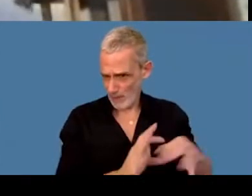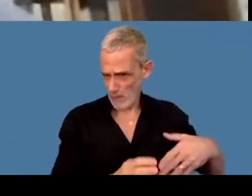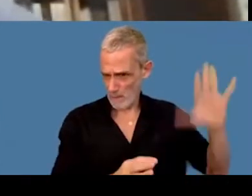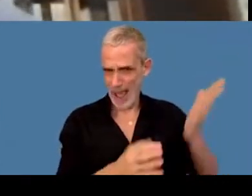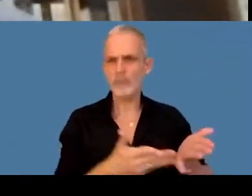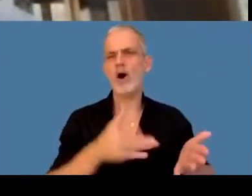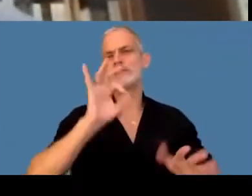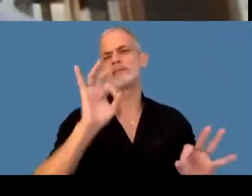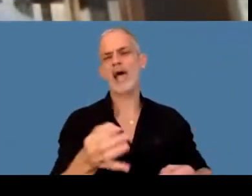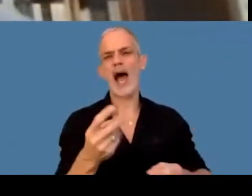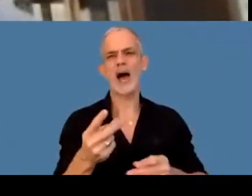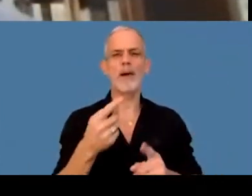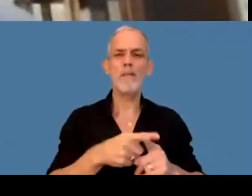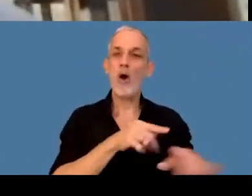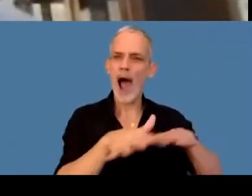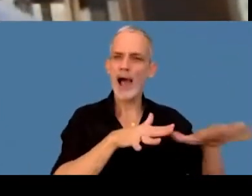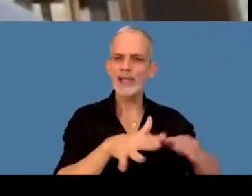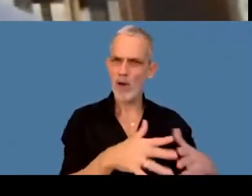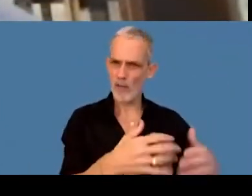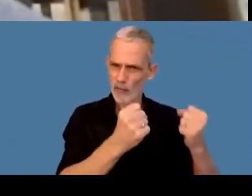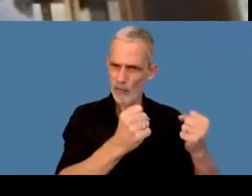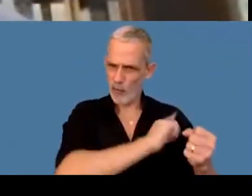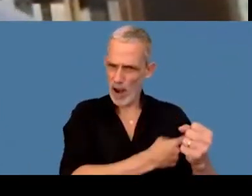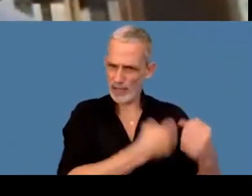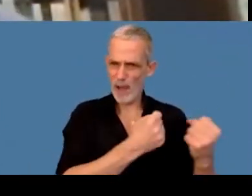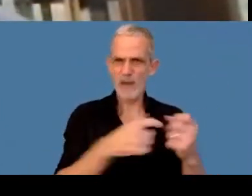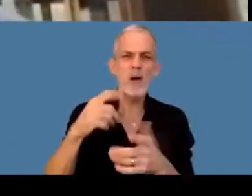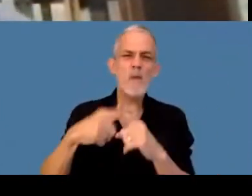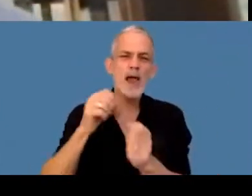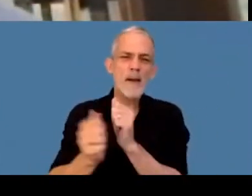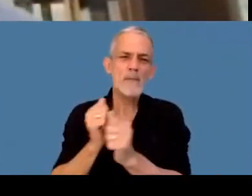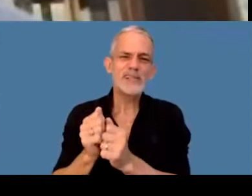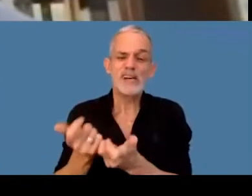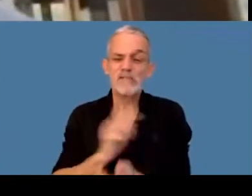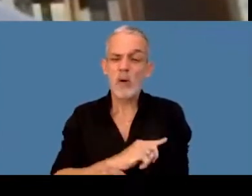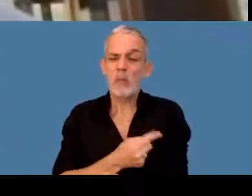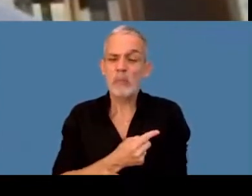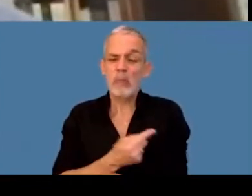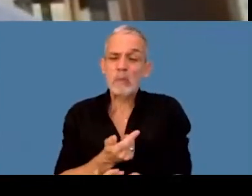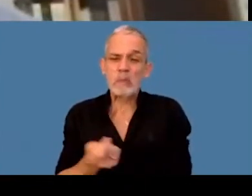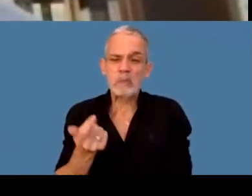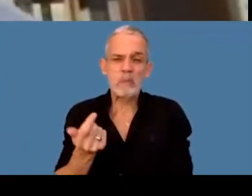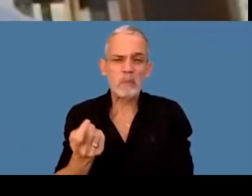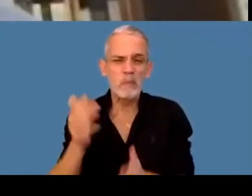que el sindicato por actividad es más fuerte que el sindicato por empresa. De hecho,